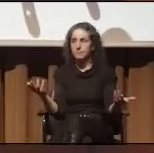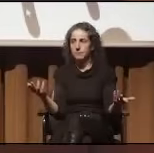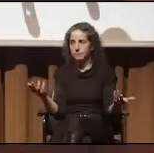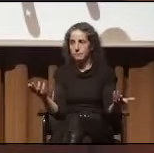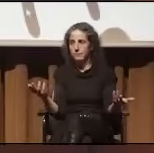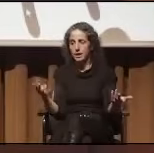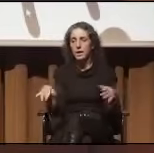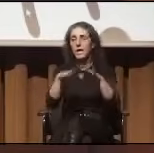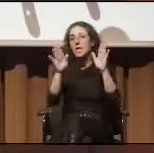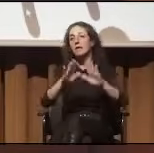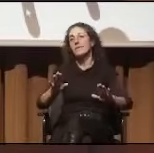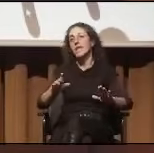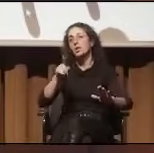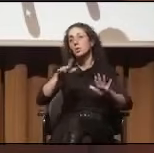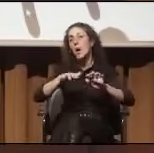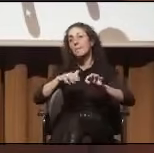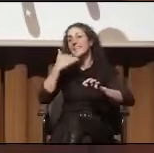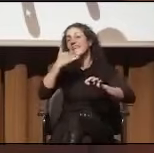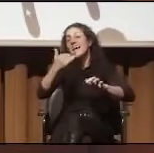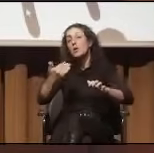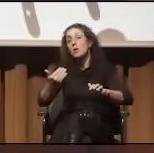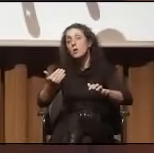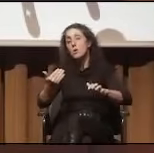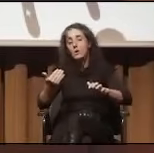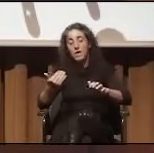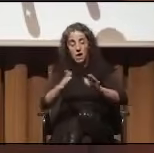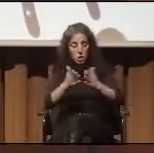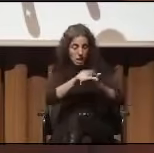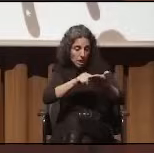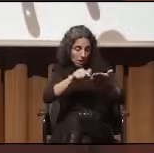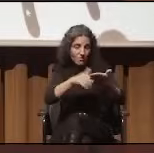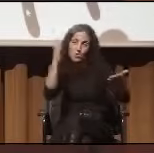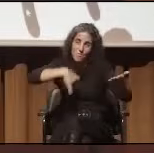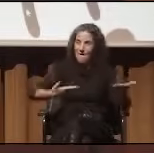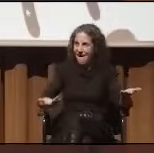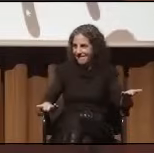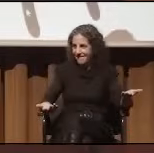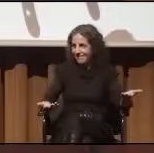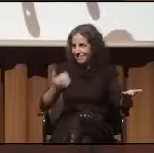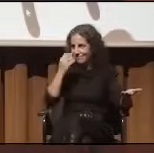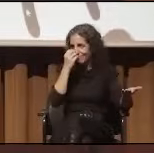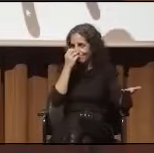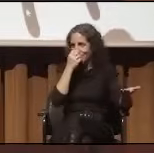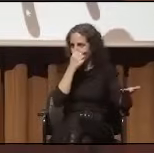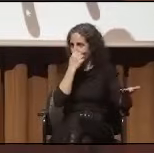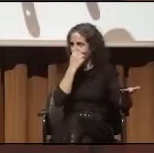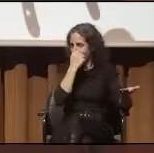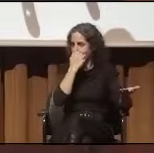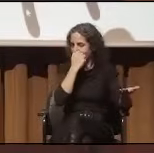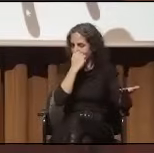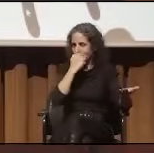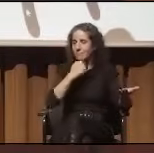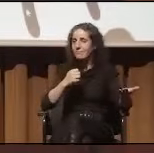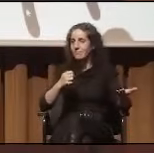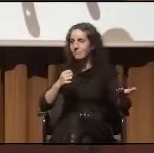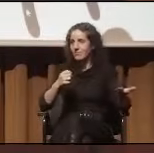algo que no está escrito en los libros. Y eso te cambia. Estás en la habitación del enfermo y sabes que estás lo que está pasando.